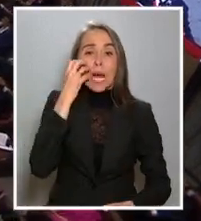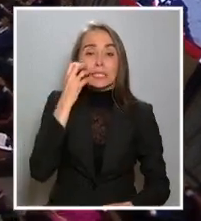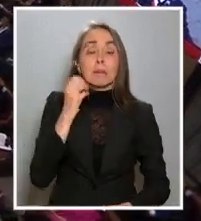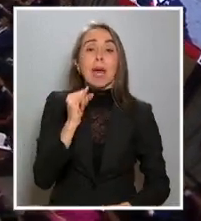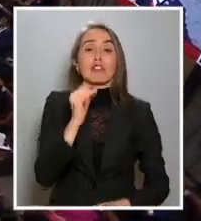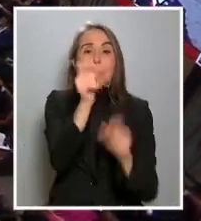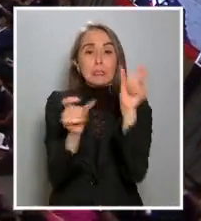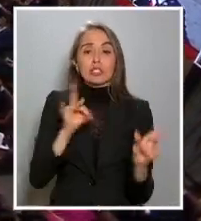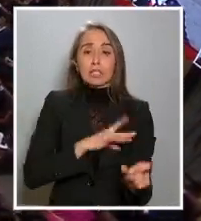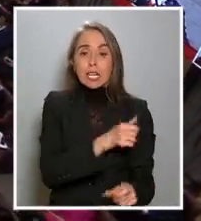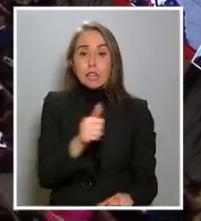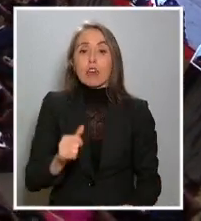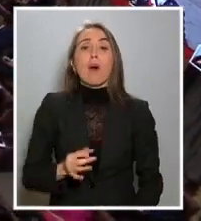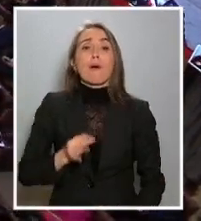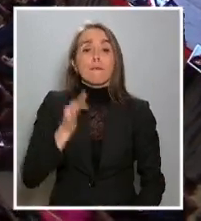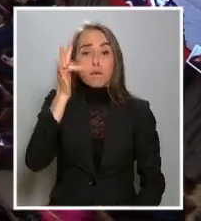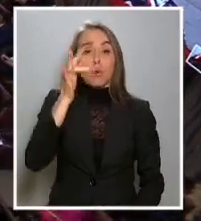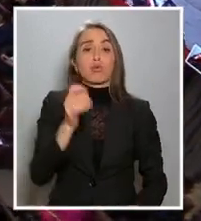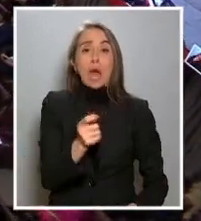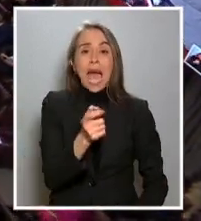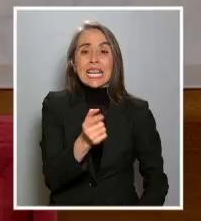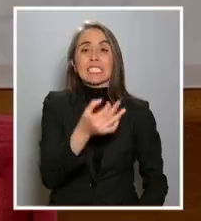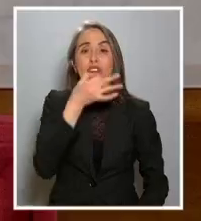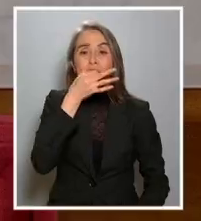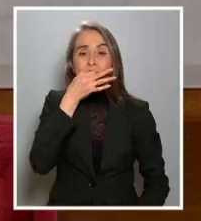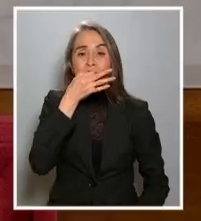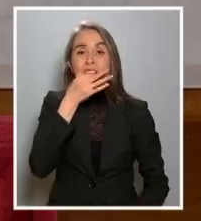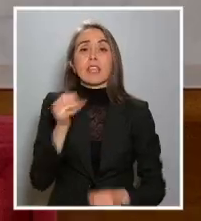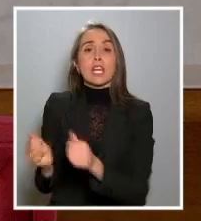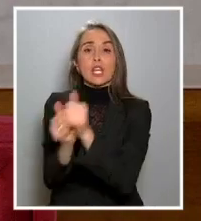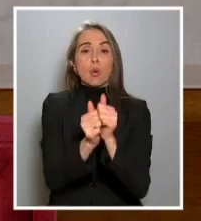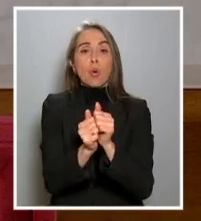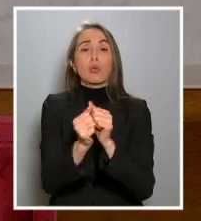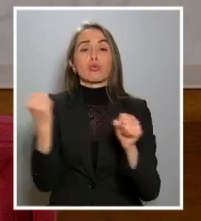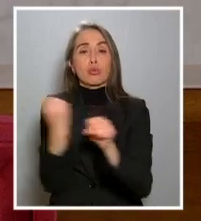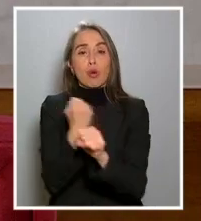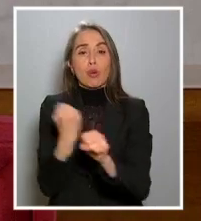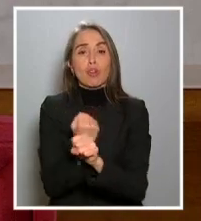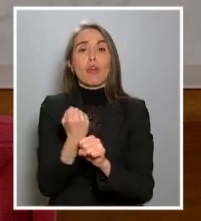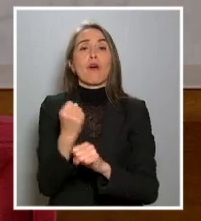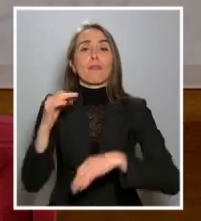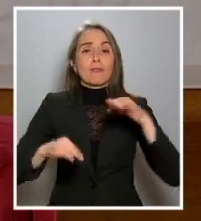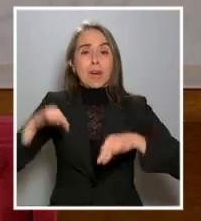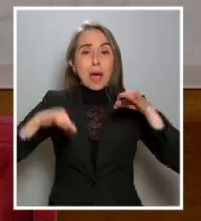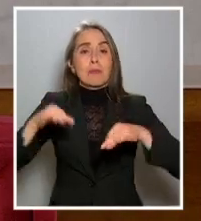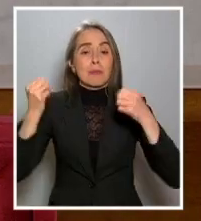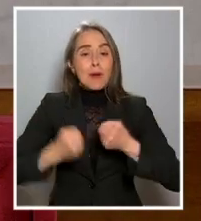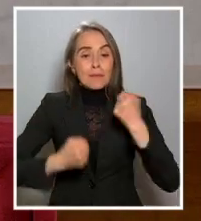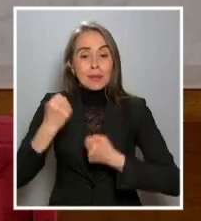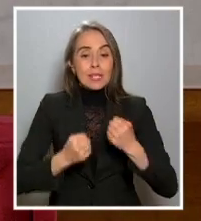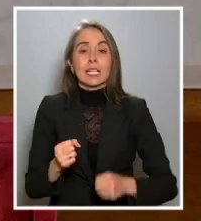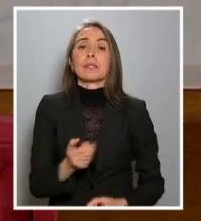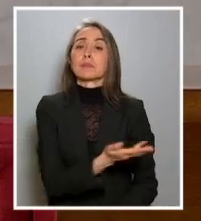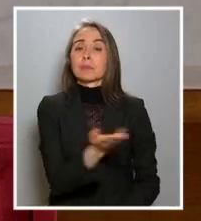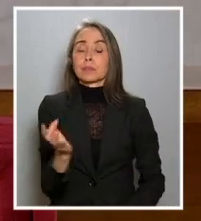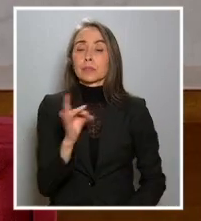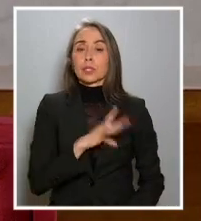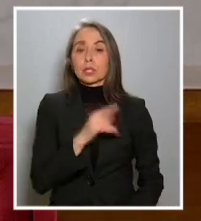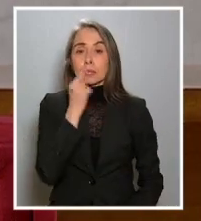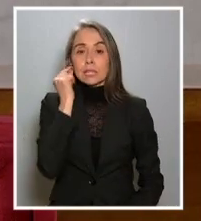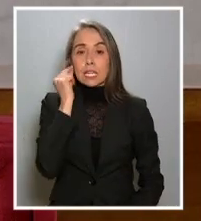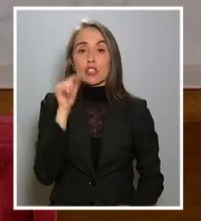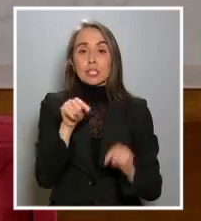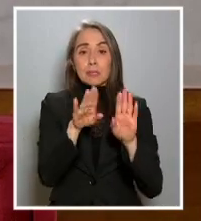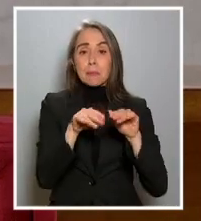futuro en Chile y vamos a avanzar en acero verde y lo vamos a construir juntos. Chilenas y chilenos, en esta